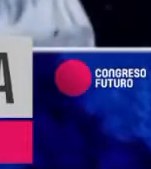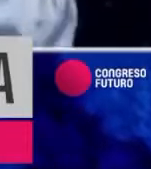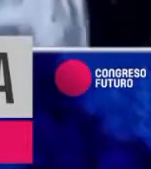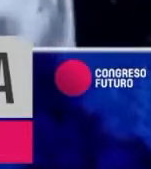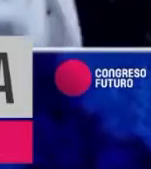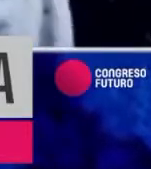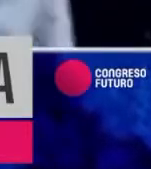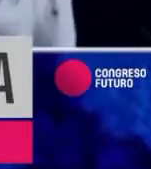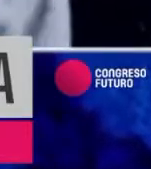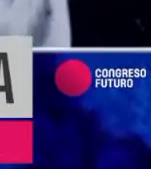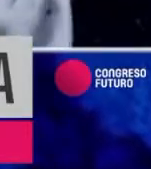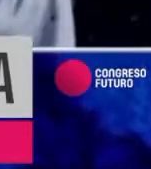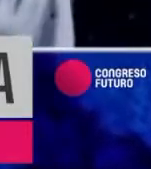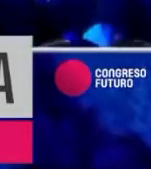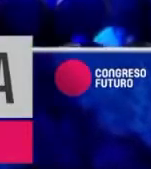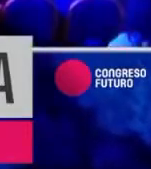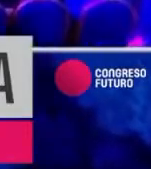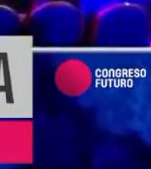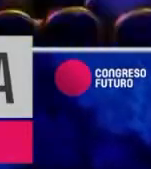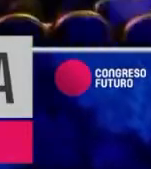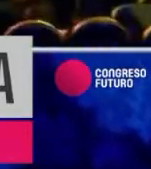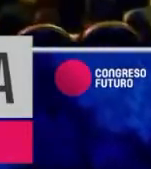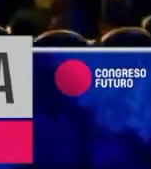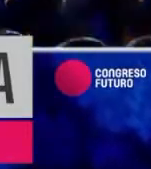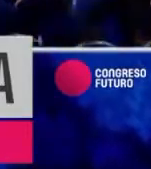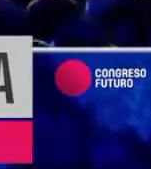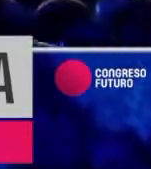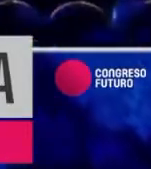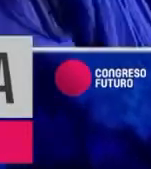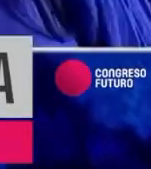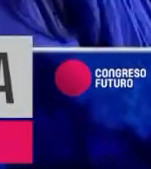cual está bien, pero también necesitan